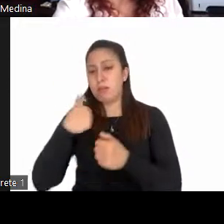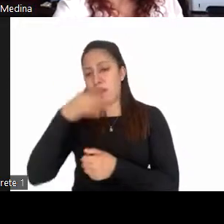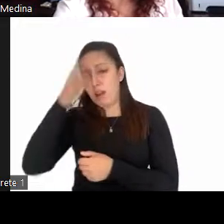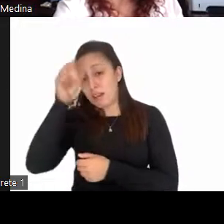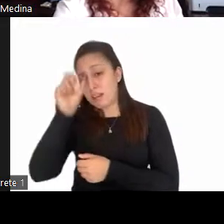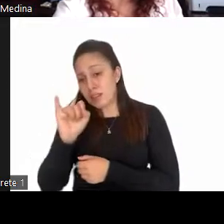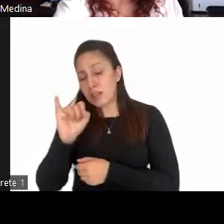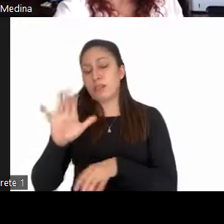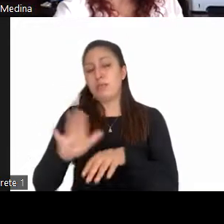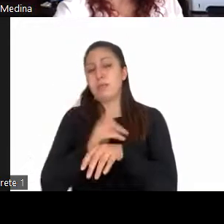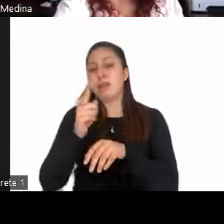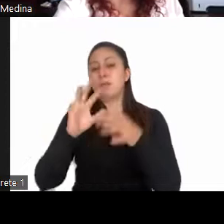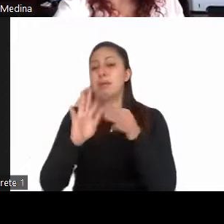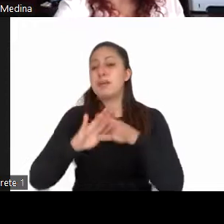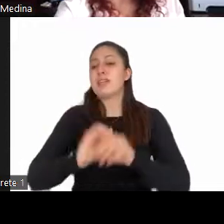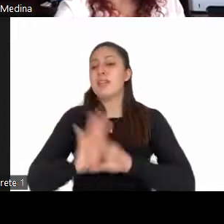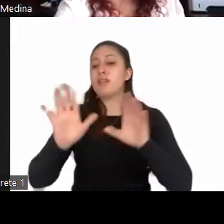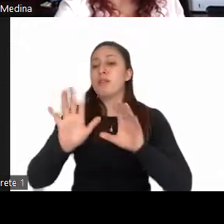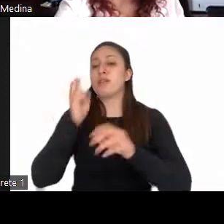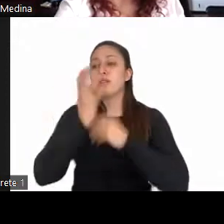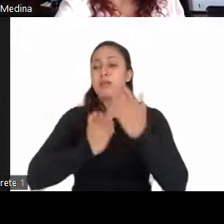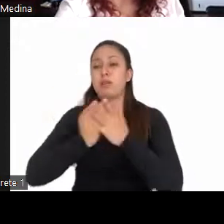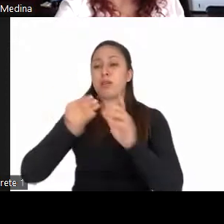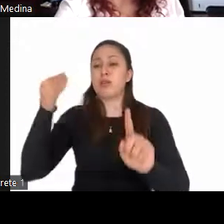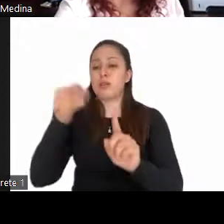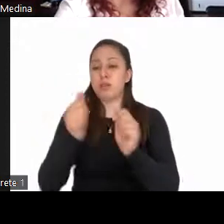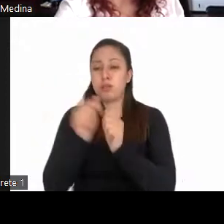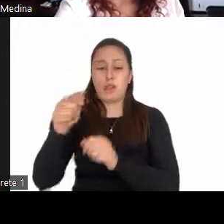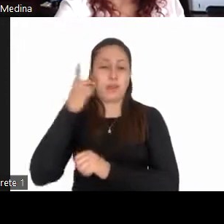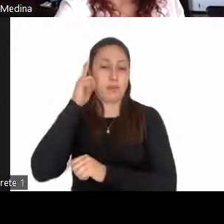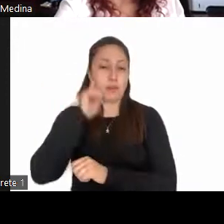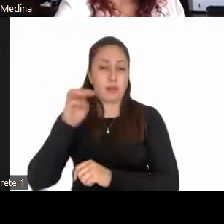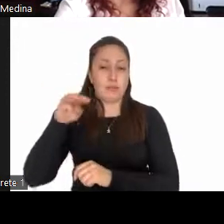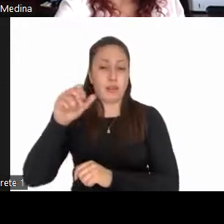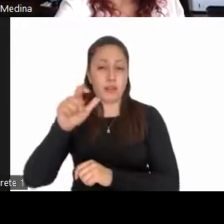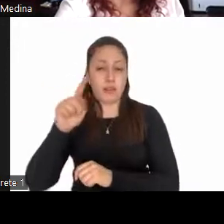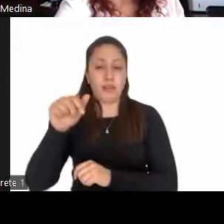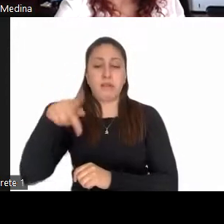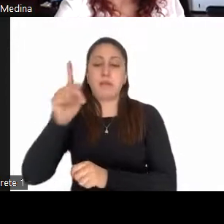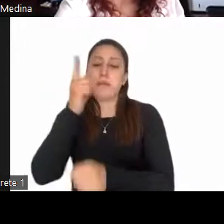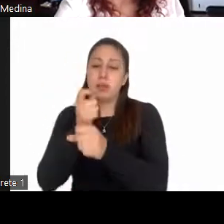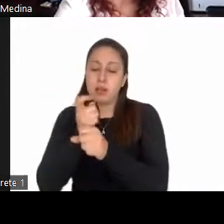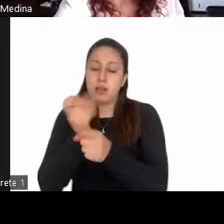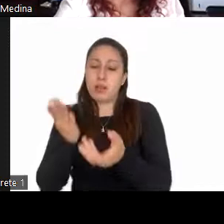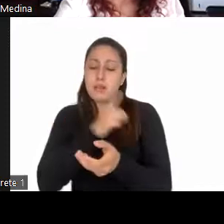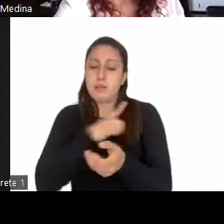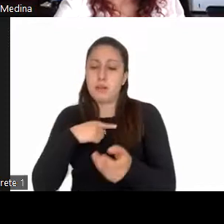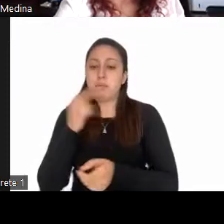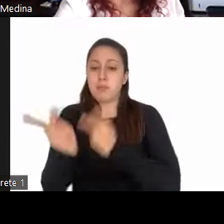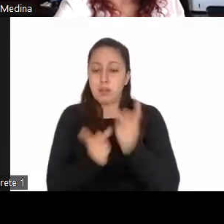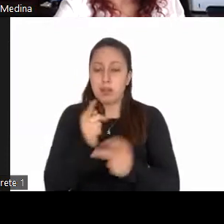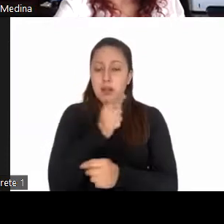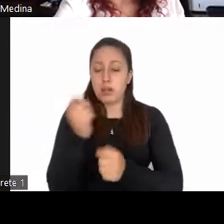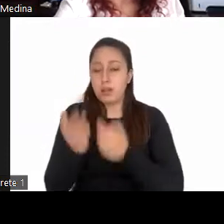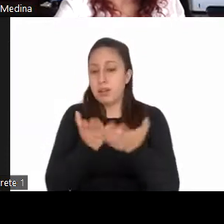claro la propuesta de la diputada Maxta. Pero bueno, pues sí, yo como modifica el dictamen, yo creo que sí se